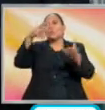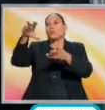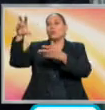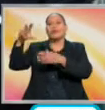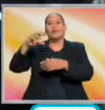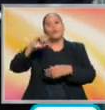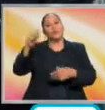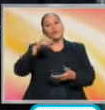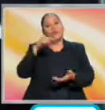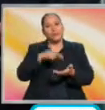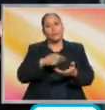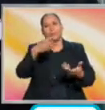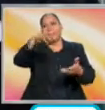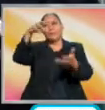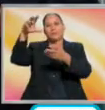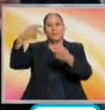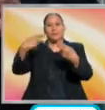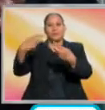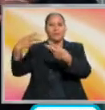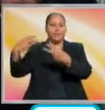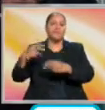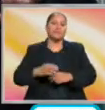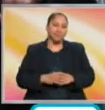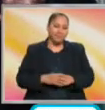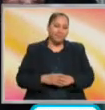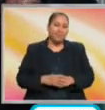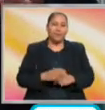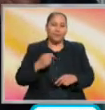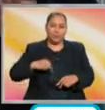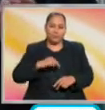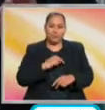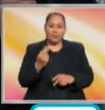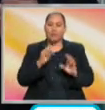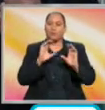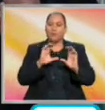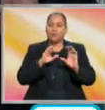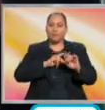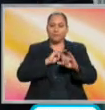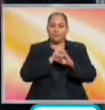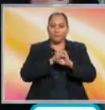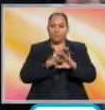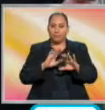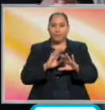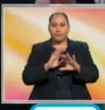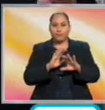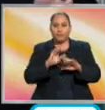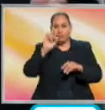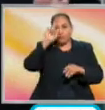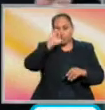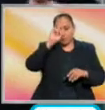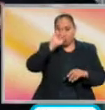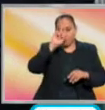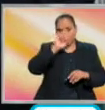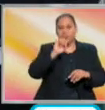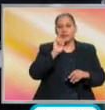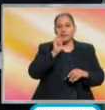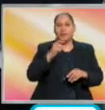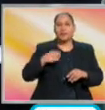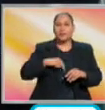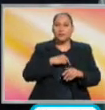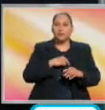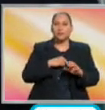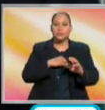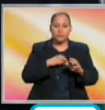sitios. Entonces, creo que ahí es donde nosotros tenemos que resguardar la información, y la recomendación de todo esto es